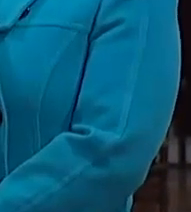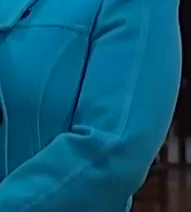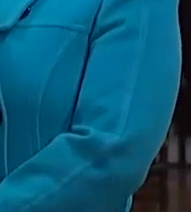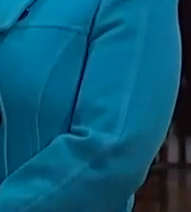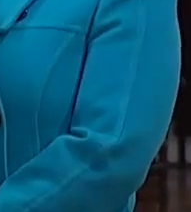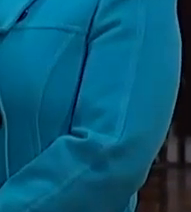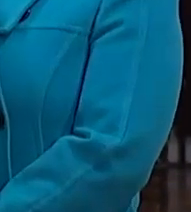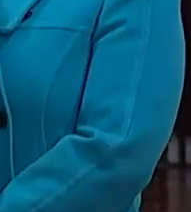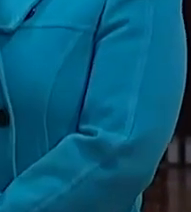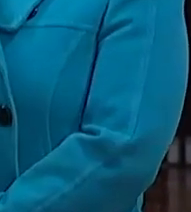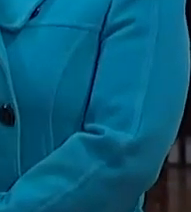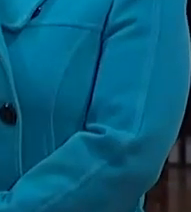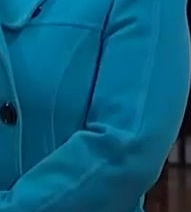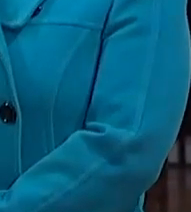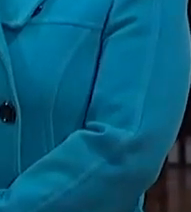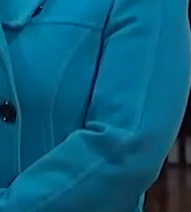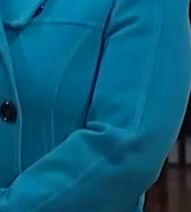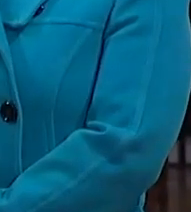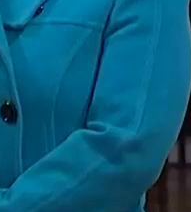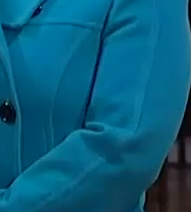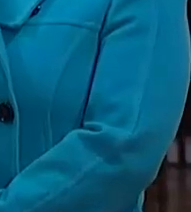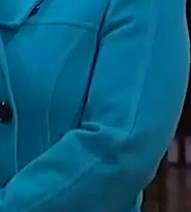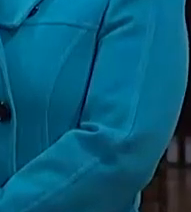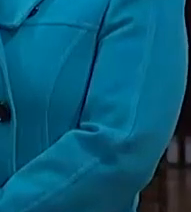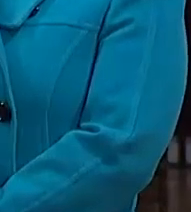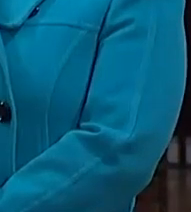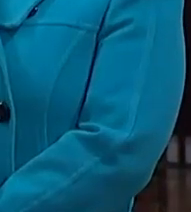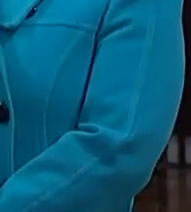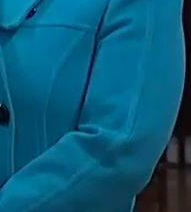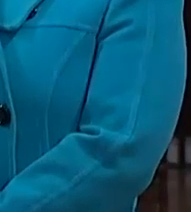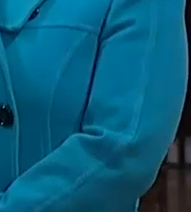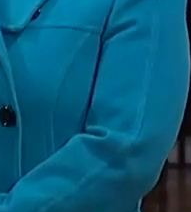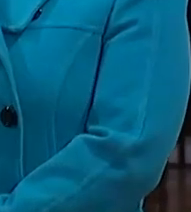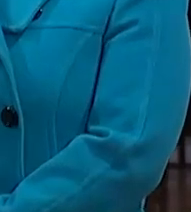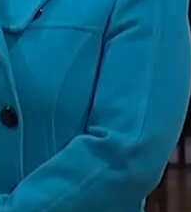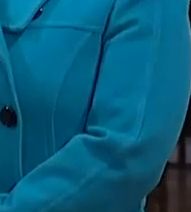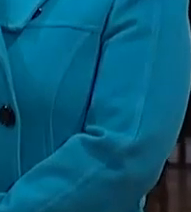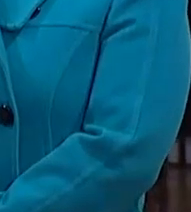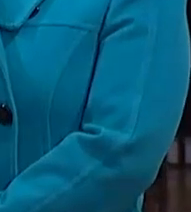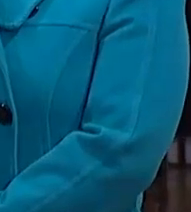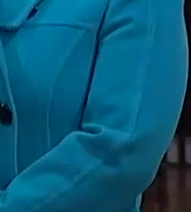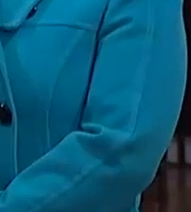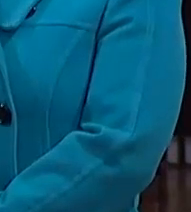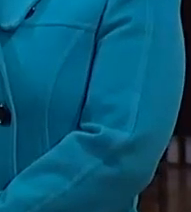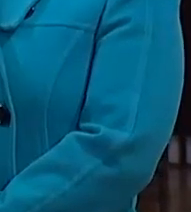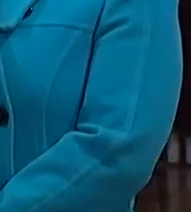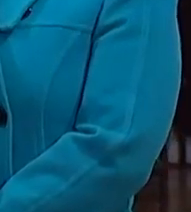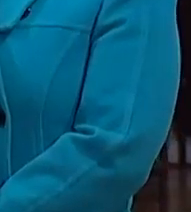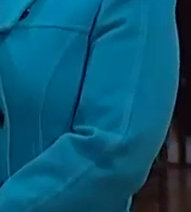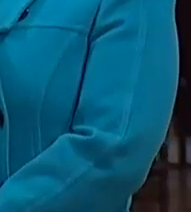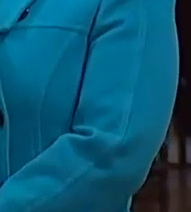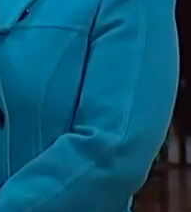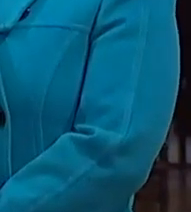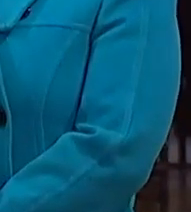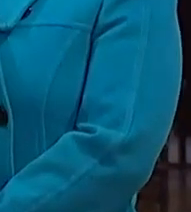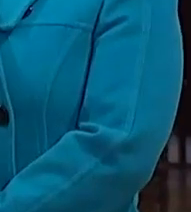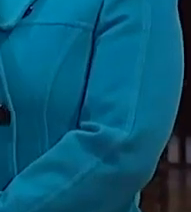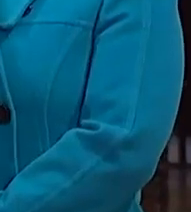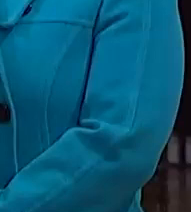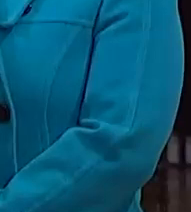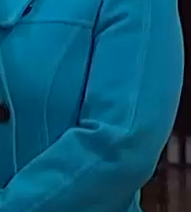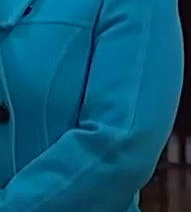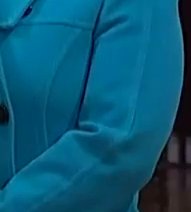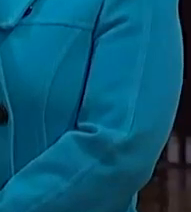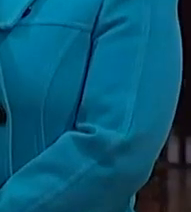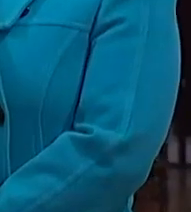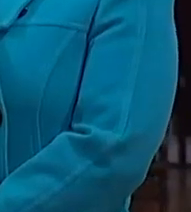fundición de ventanas esto se realizará mediante un proceso gradual y responsable con la población